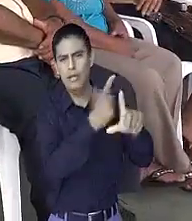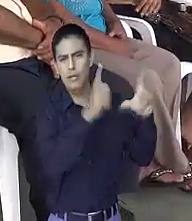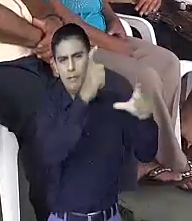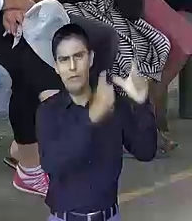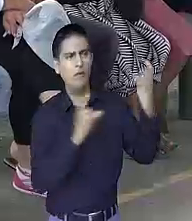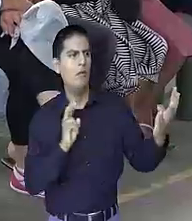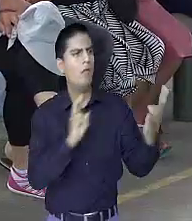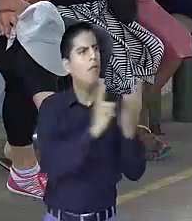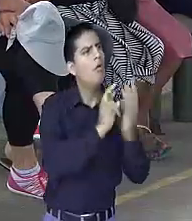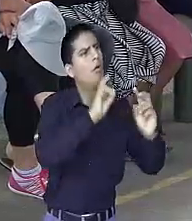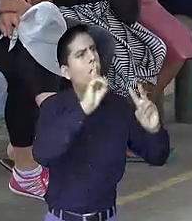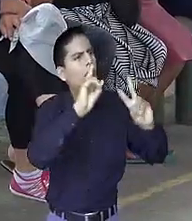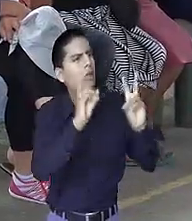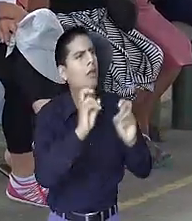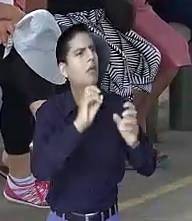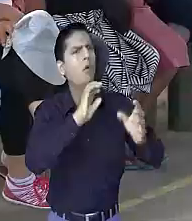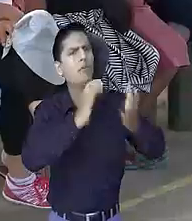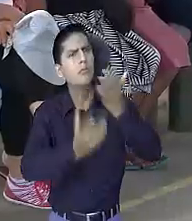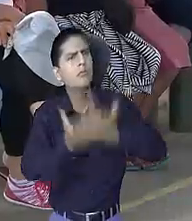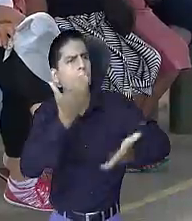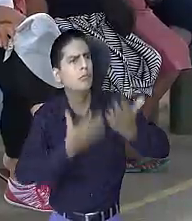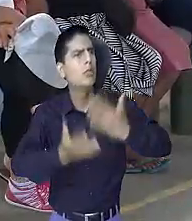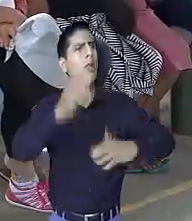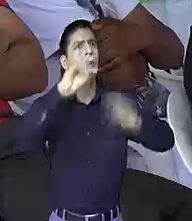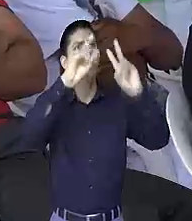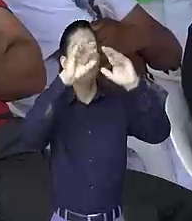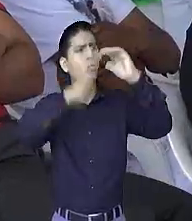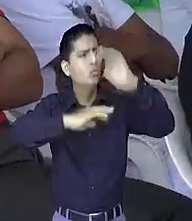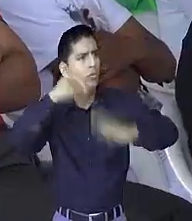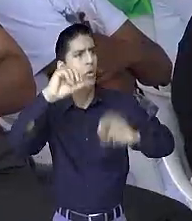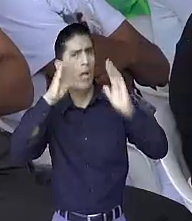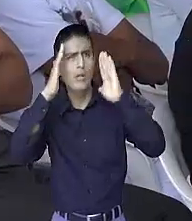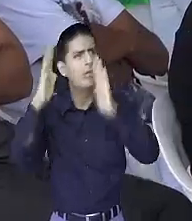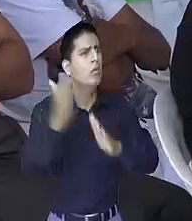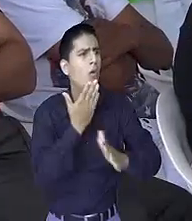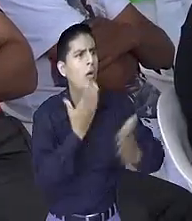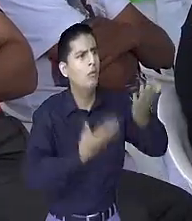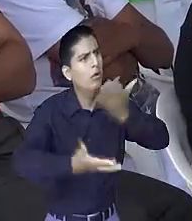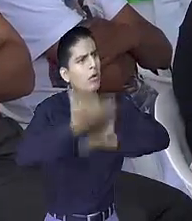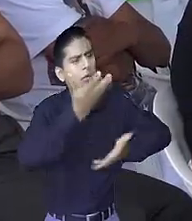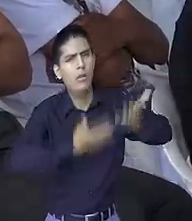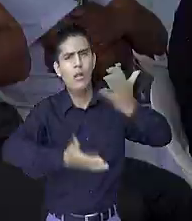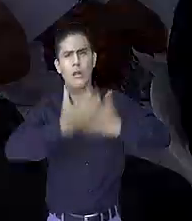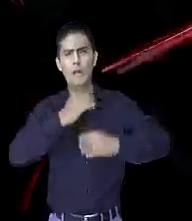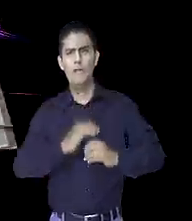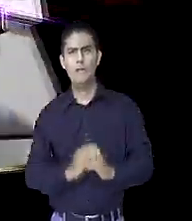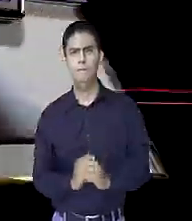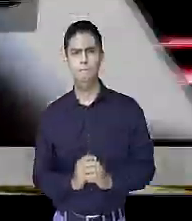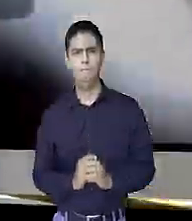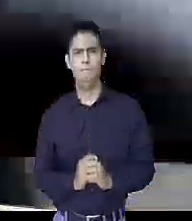algunas mejoras en infraestructura, así como en mejorar la atención hacia los usuarios.